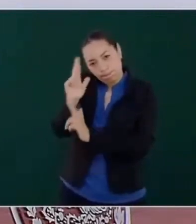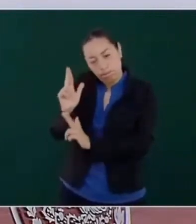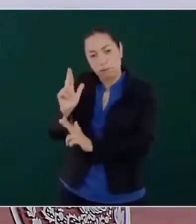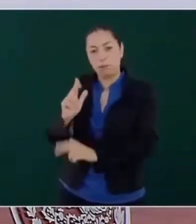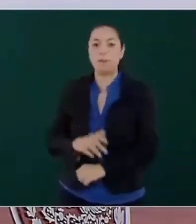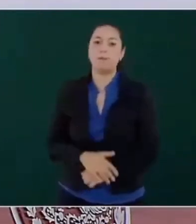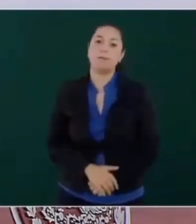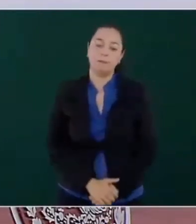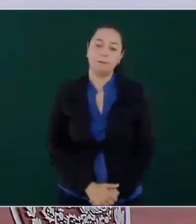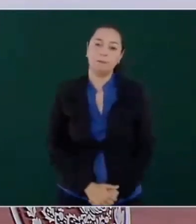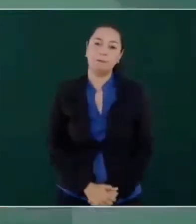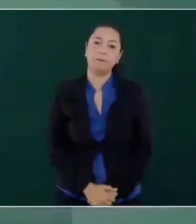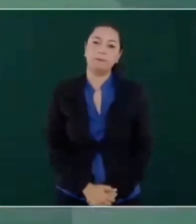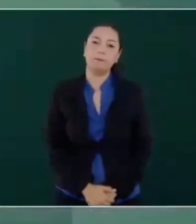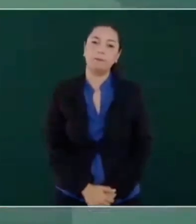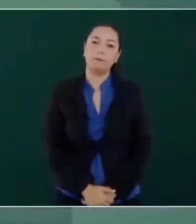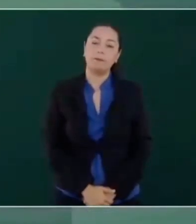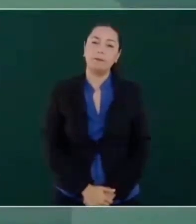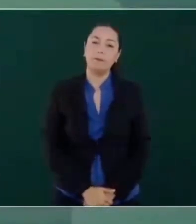ante ellos.